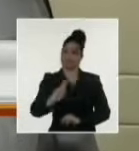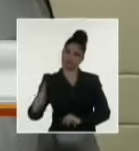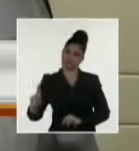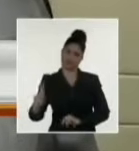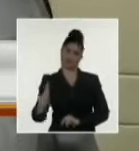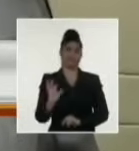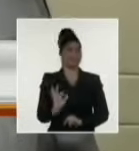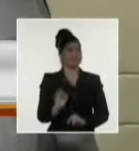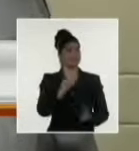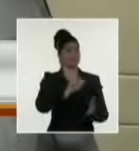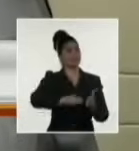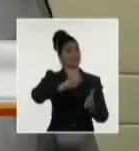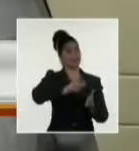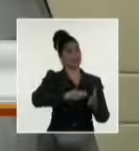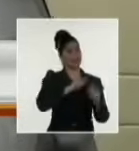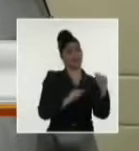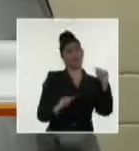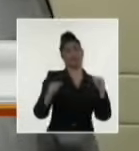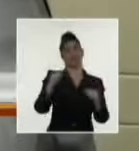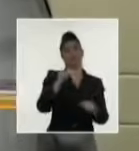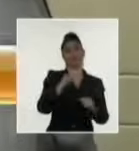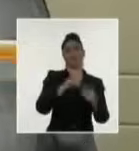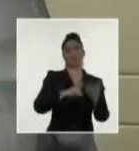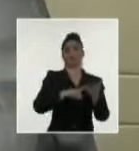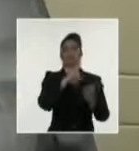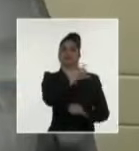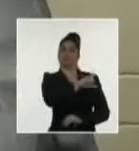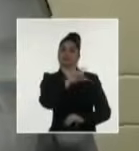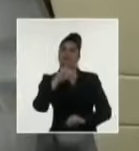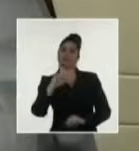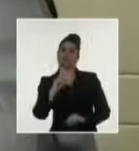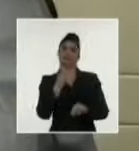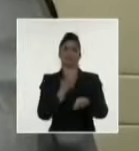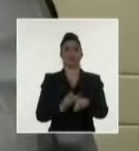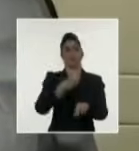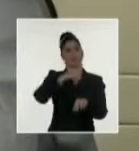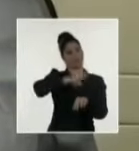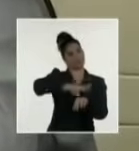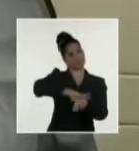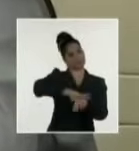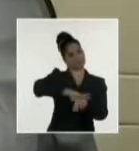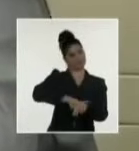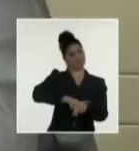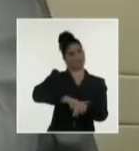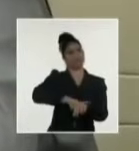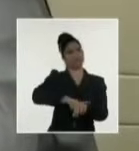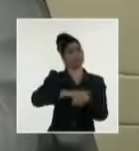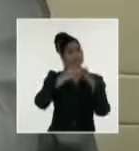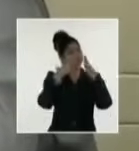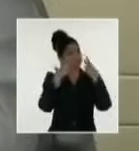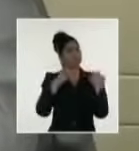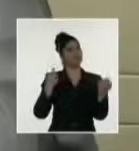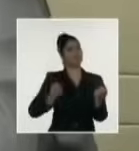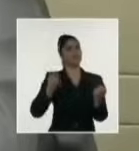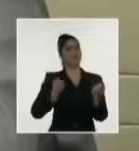la estrategia fundamental ha sido la prevención y el enfrentamiento también por